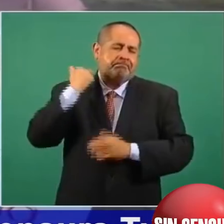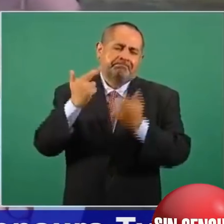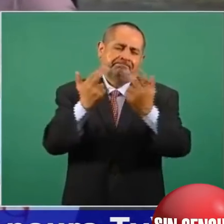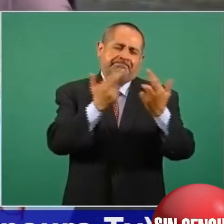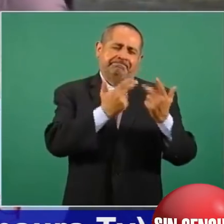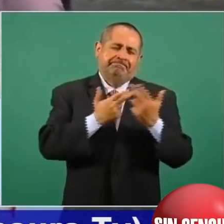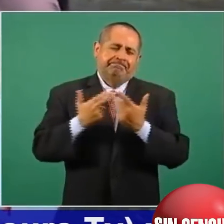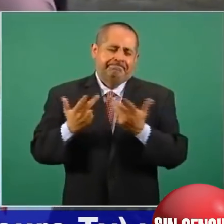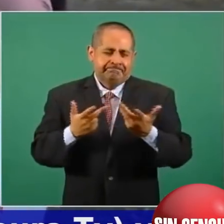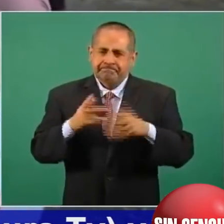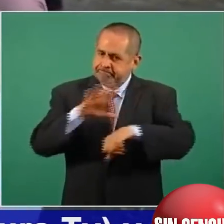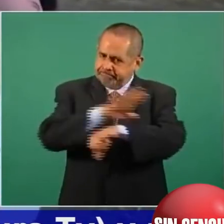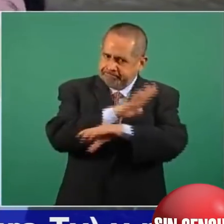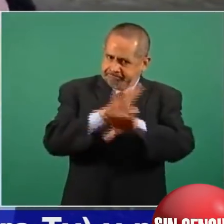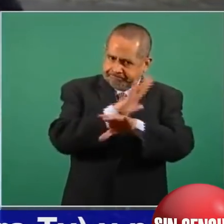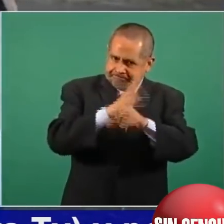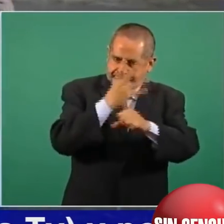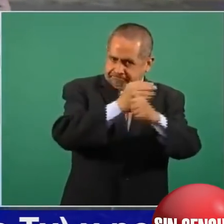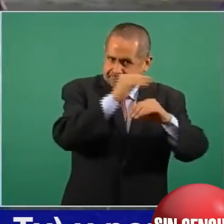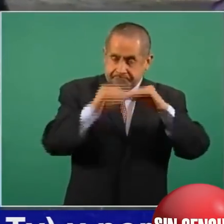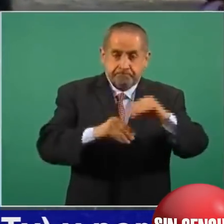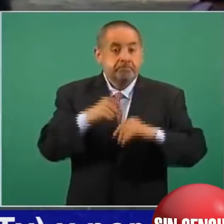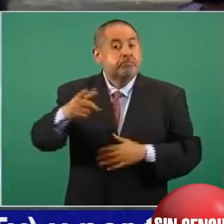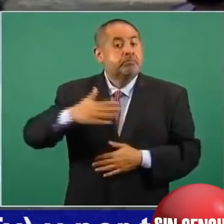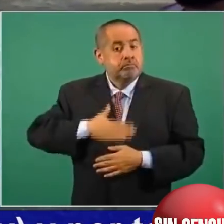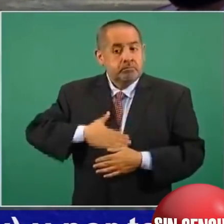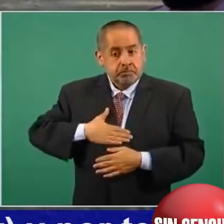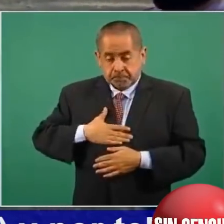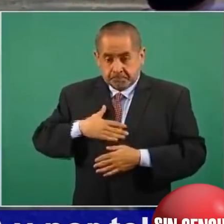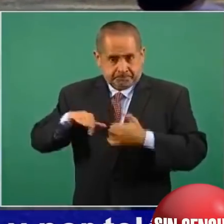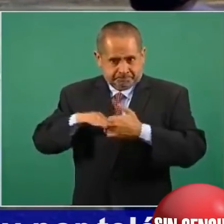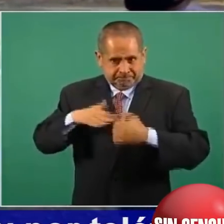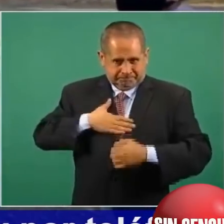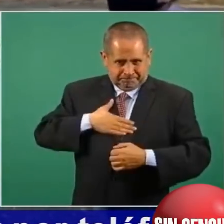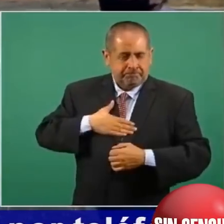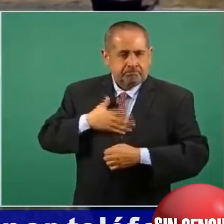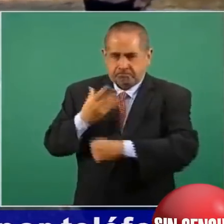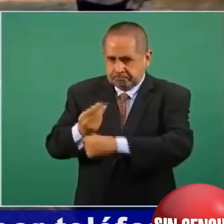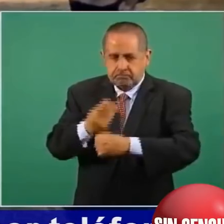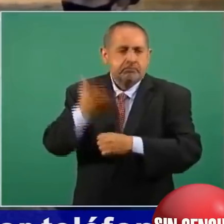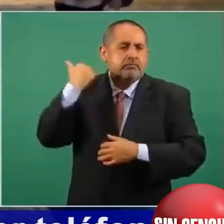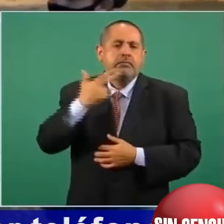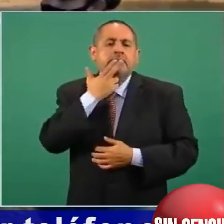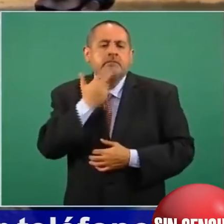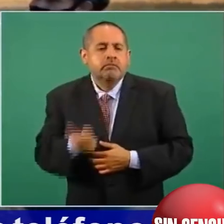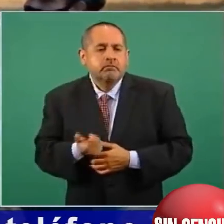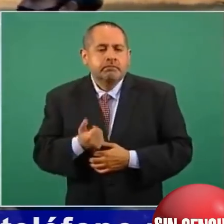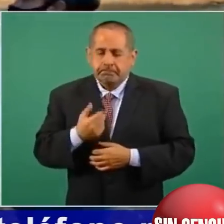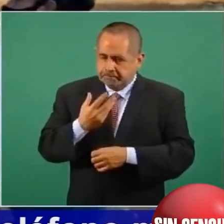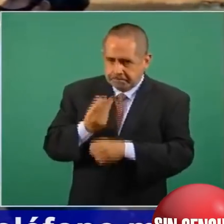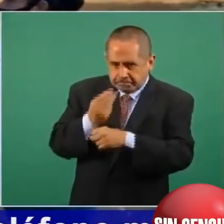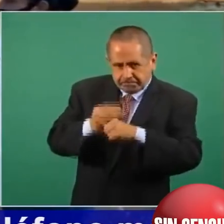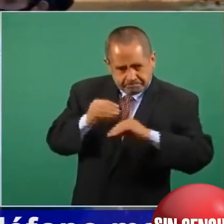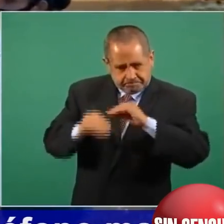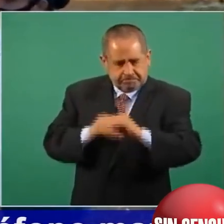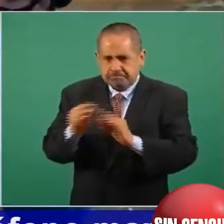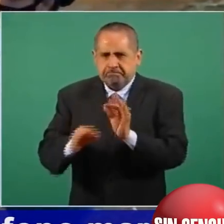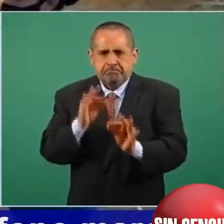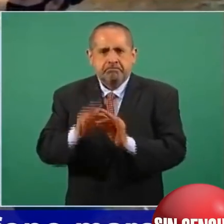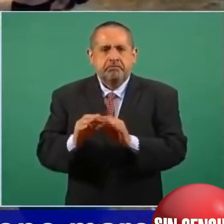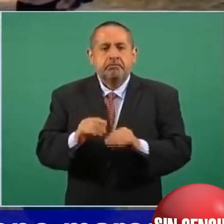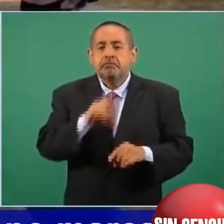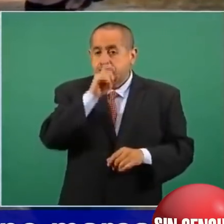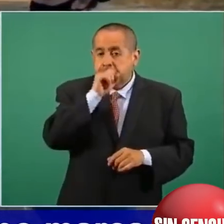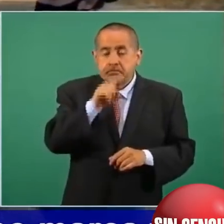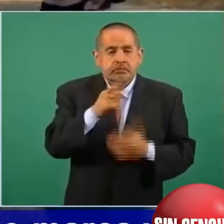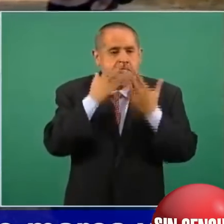estaban todas quebradas. Los baños se rehabilitaron también porque ningún baño servía. Y se puso un lavamanos